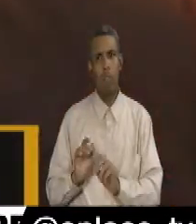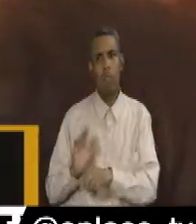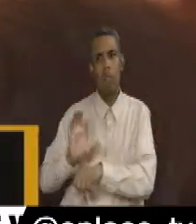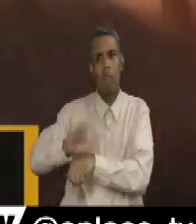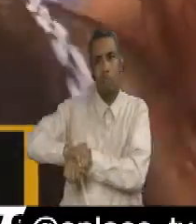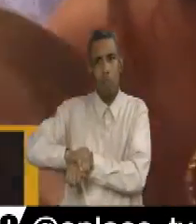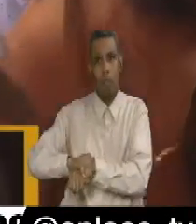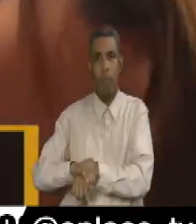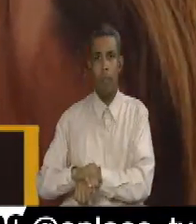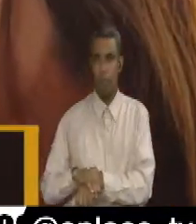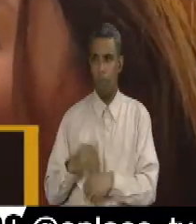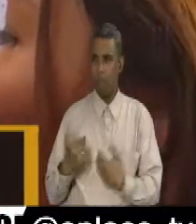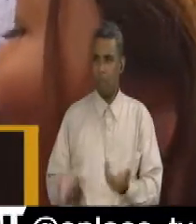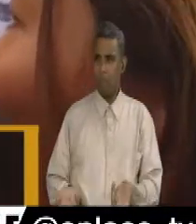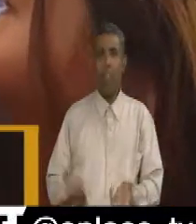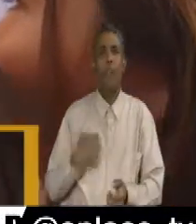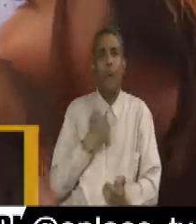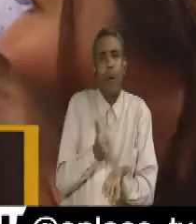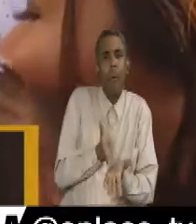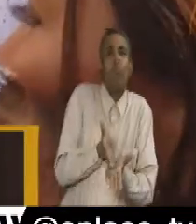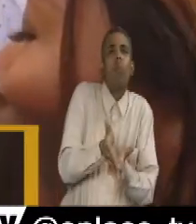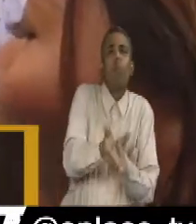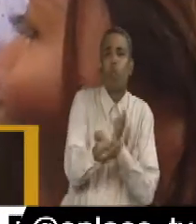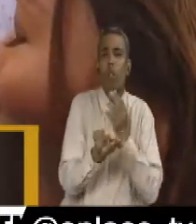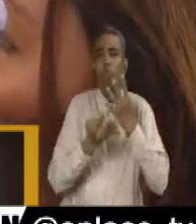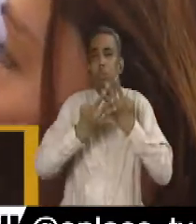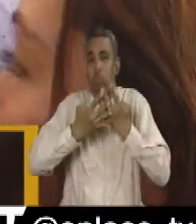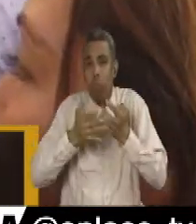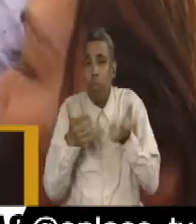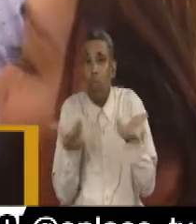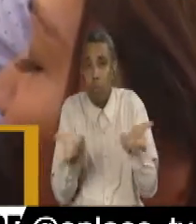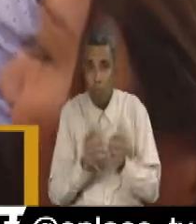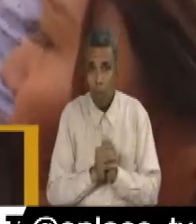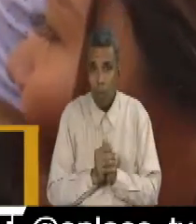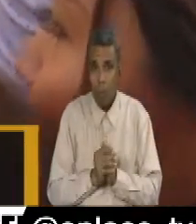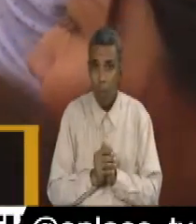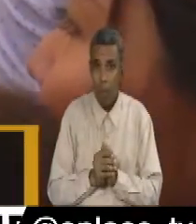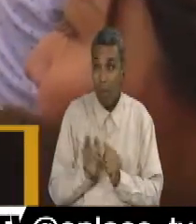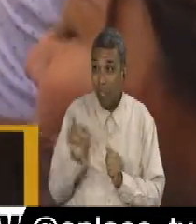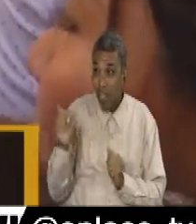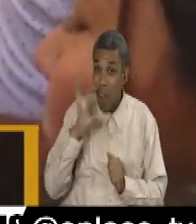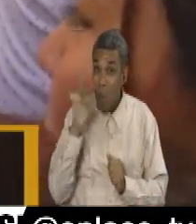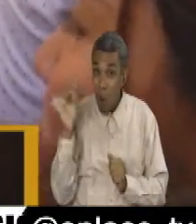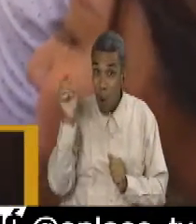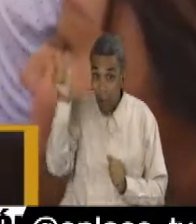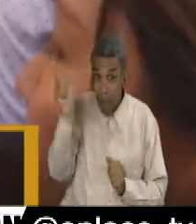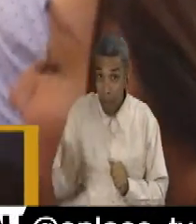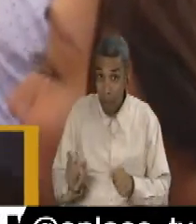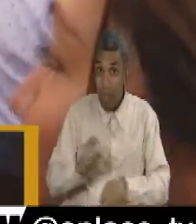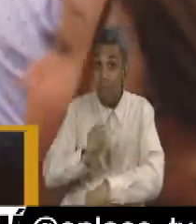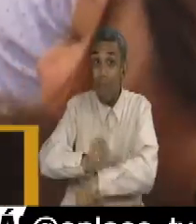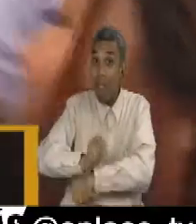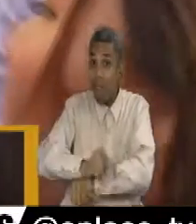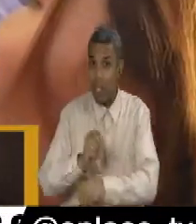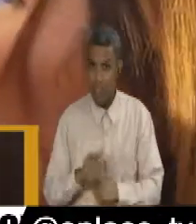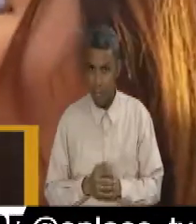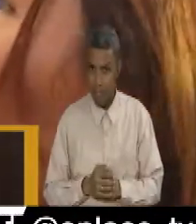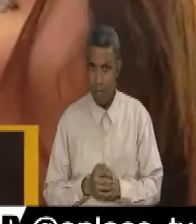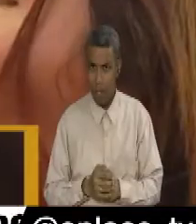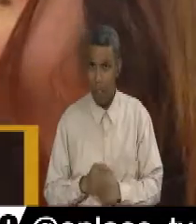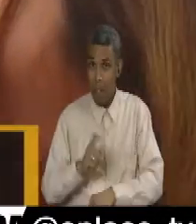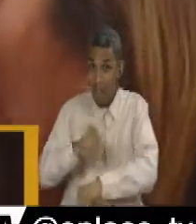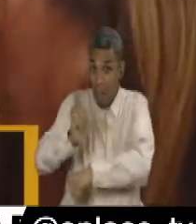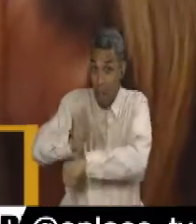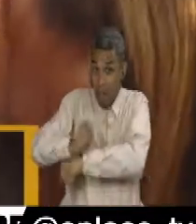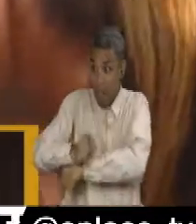El fiscal que me encarceló no podía ejercer como fiscal porque es un criminal. Lo pusieron a eso porque está destituido